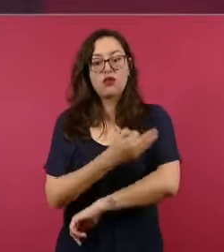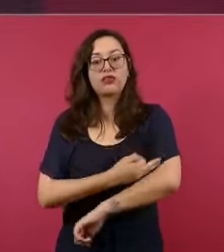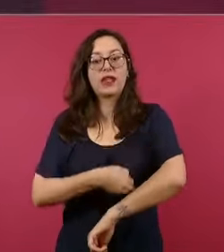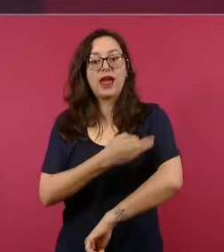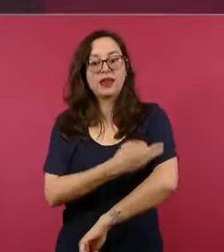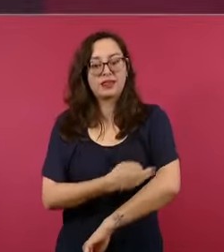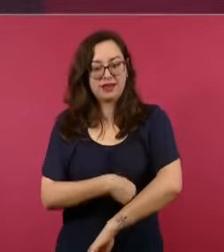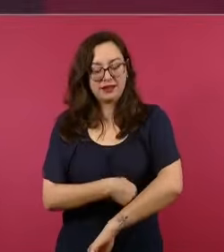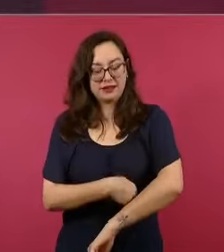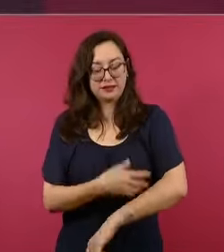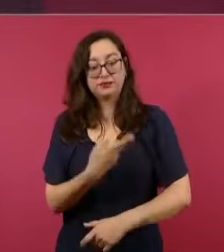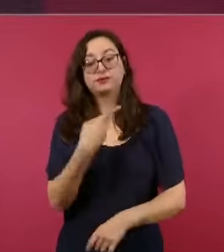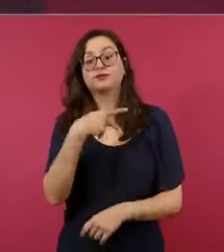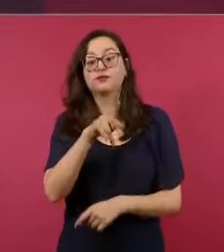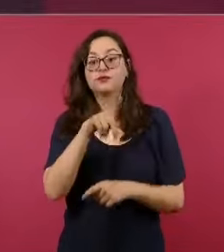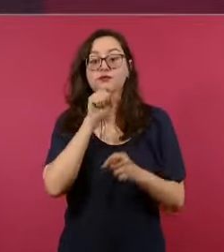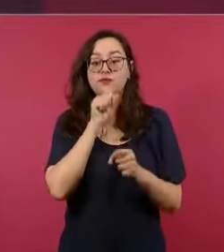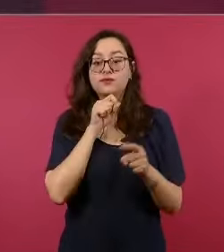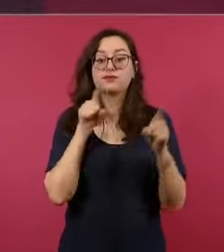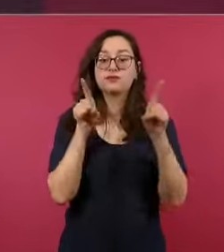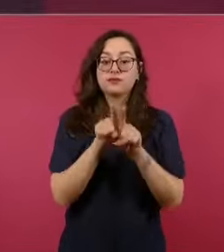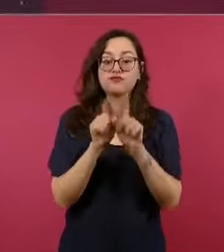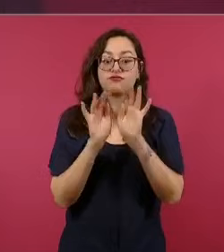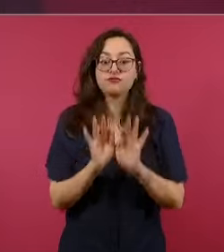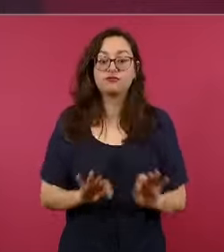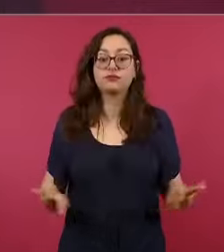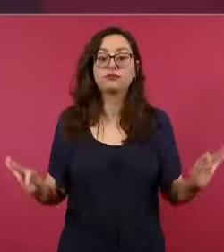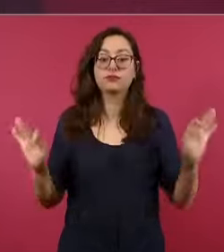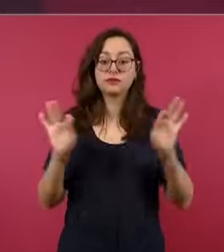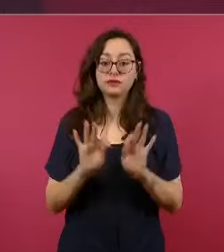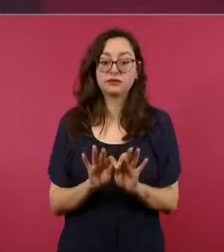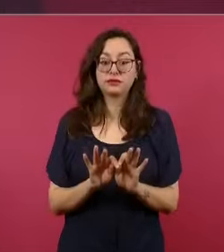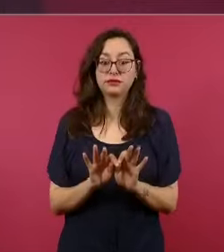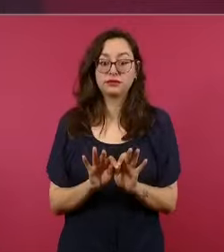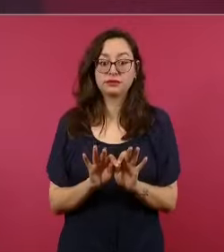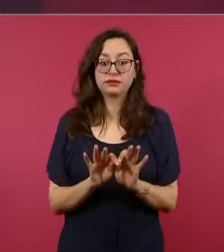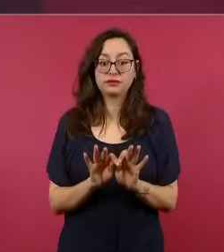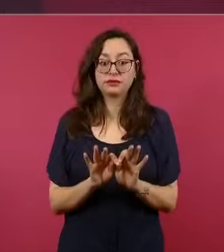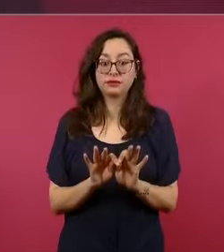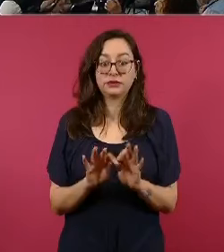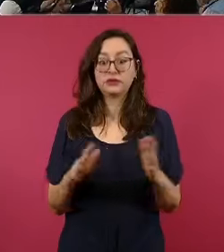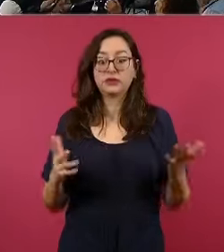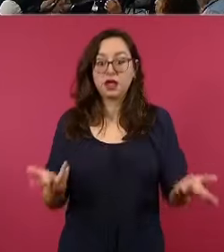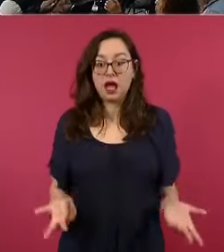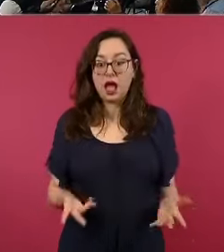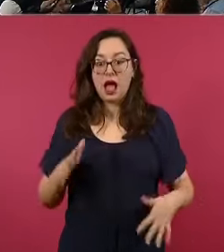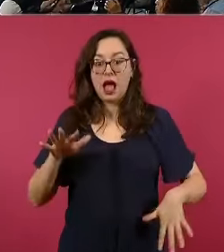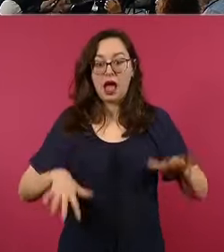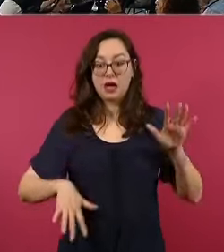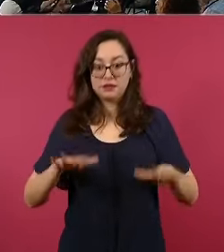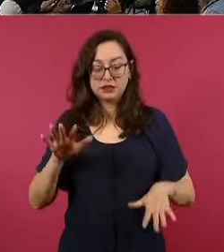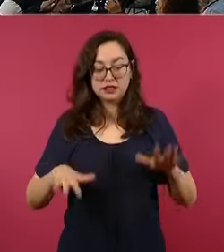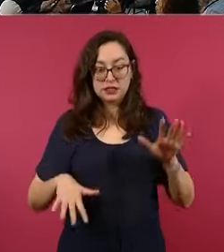permita algo que es importante en el modelo del IMS bienestar la salida de los médicos a centros de salud a las